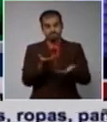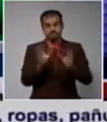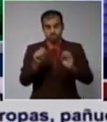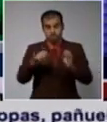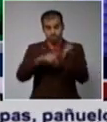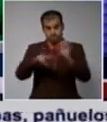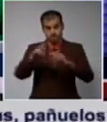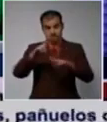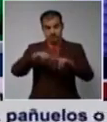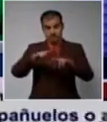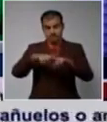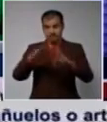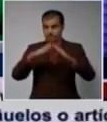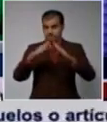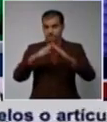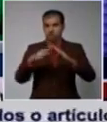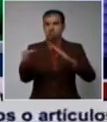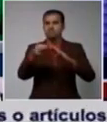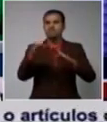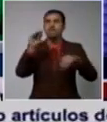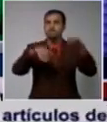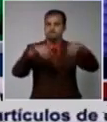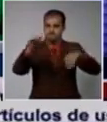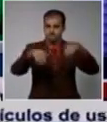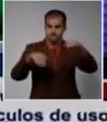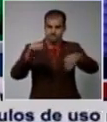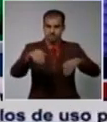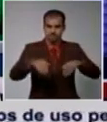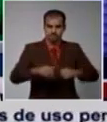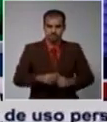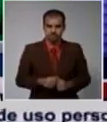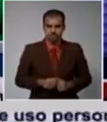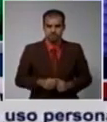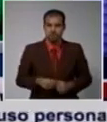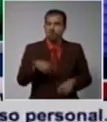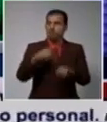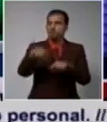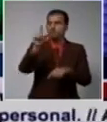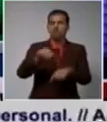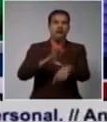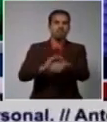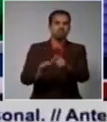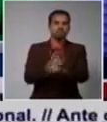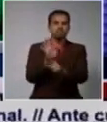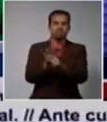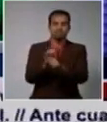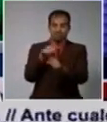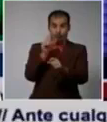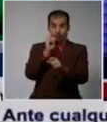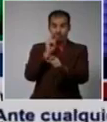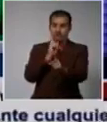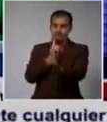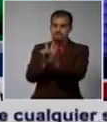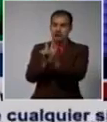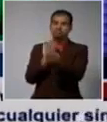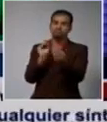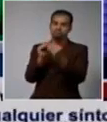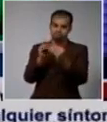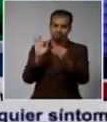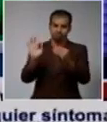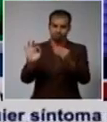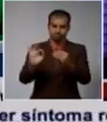del municipio Playa, en este caso contacto de un caso positivo ya diagnosticado previamente,